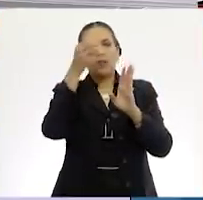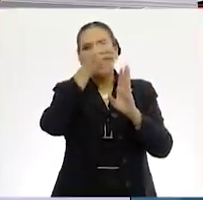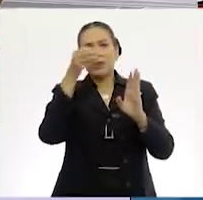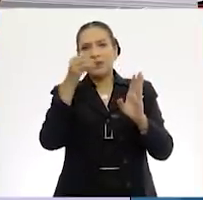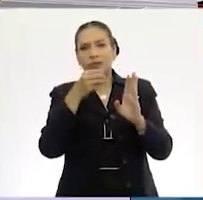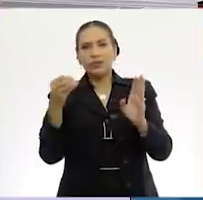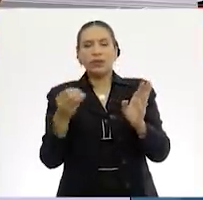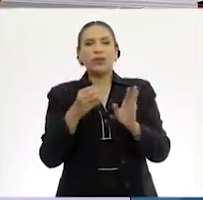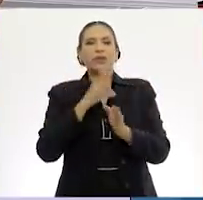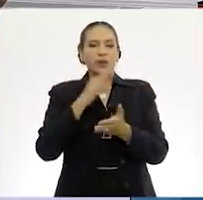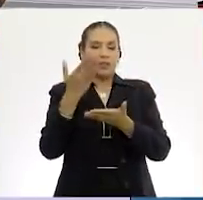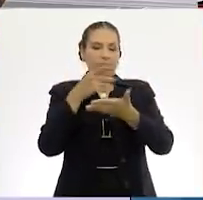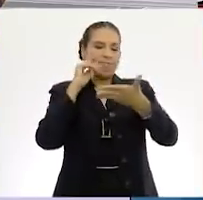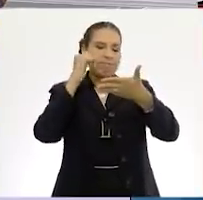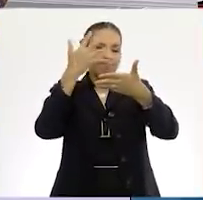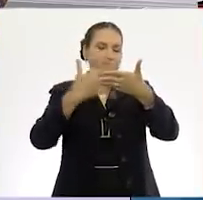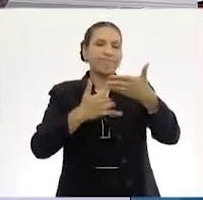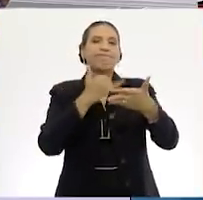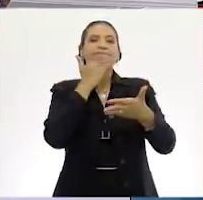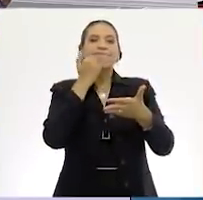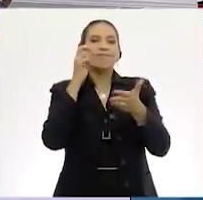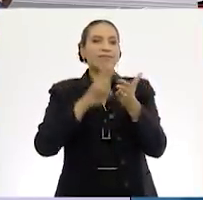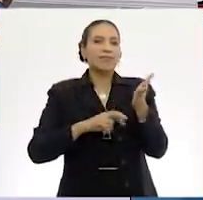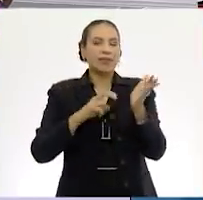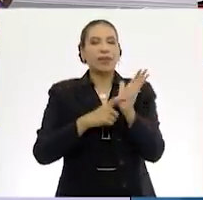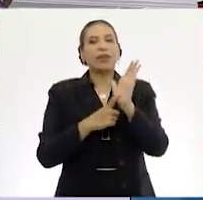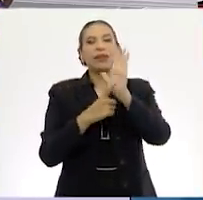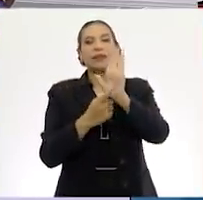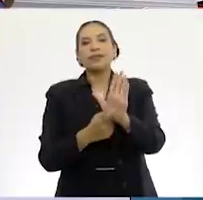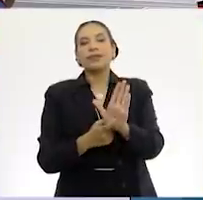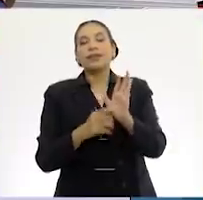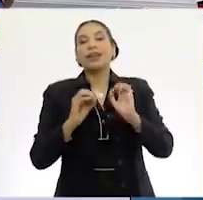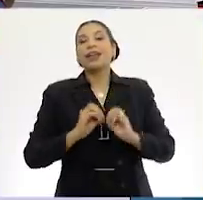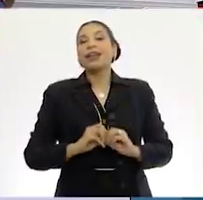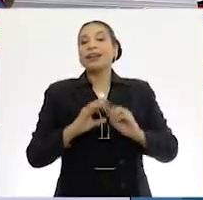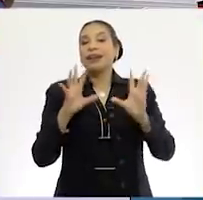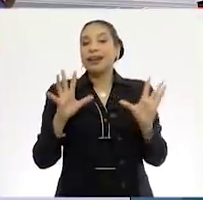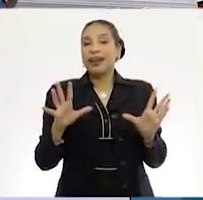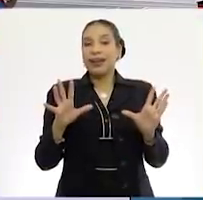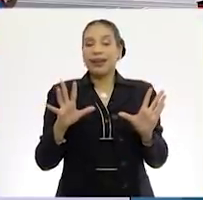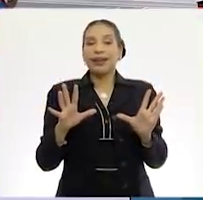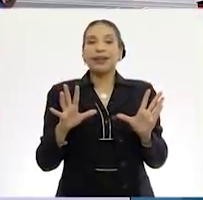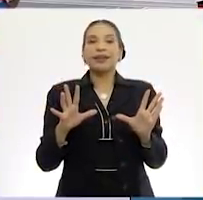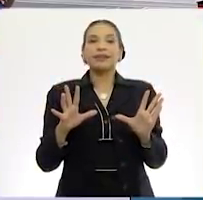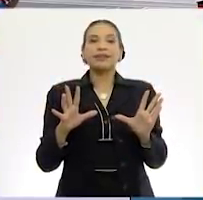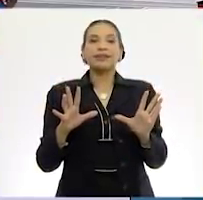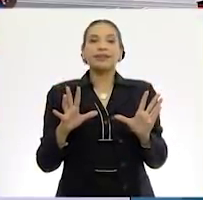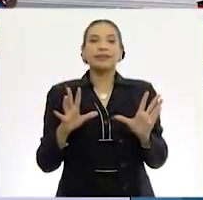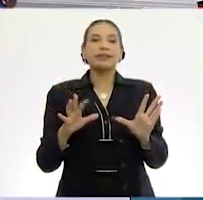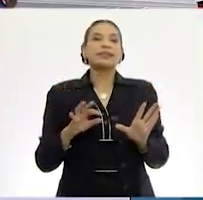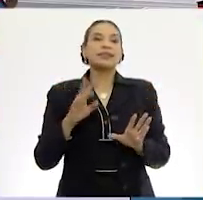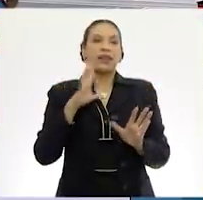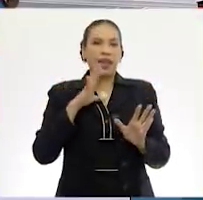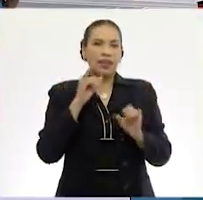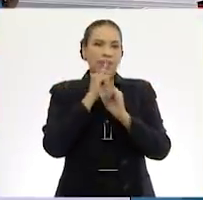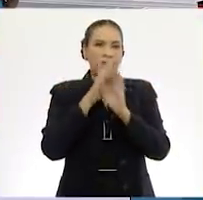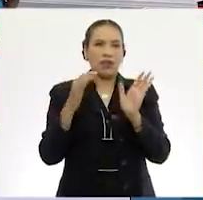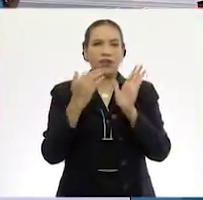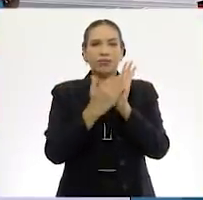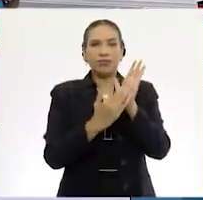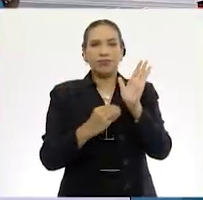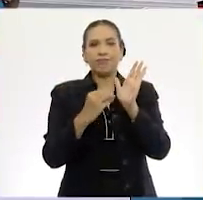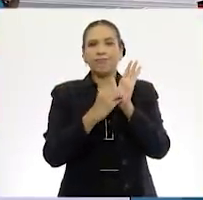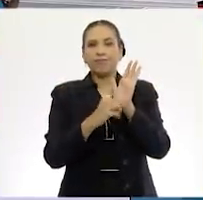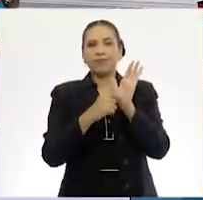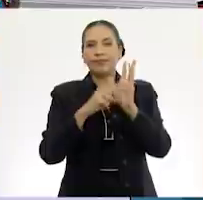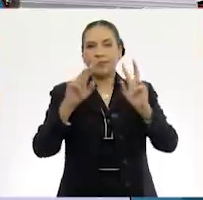compartió para que localizáramos nosotros errores, lo presenta de manera clara, en el caso donde cita información, lo